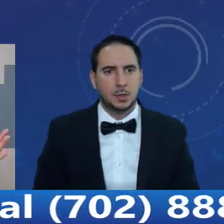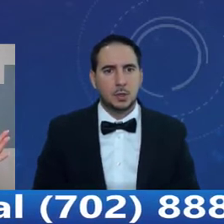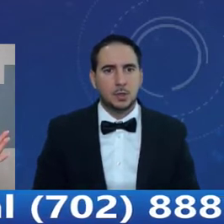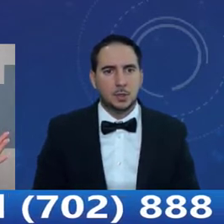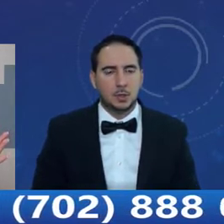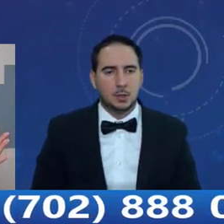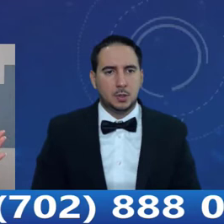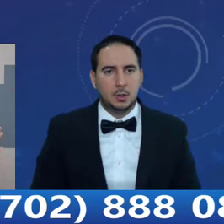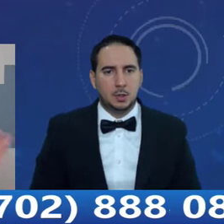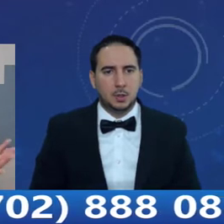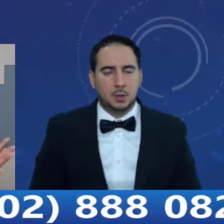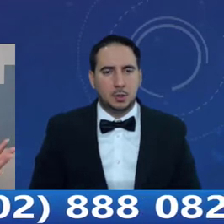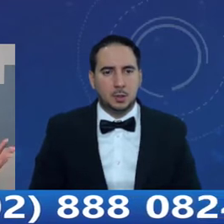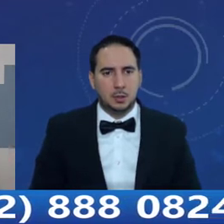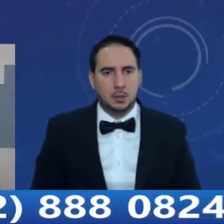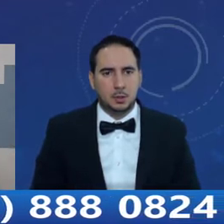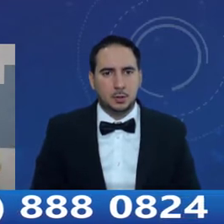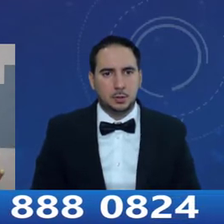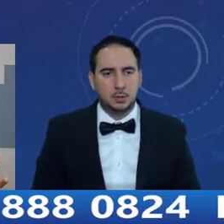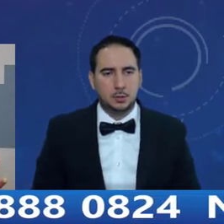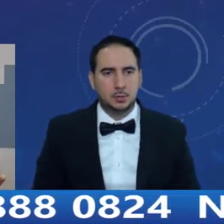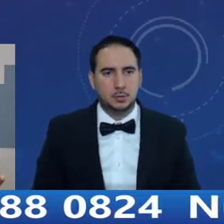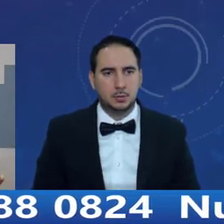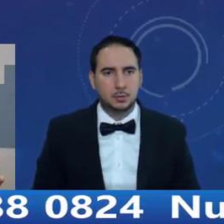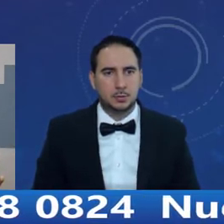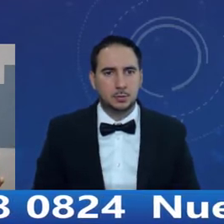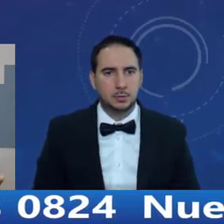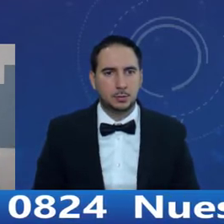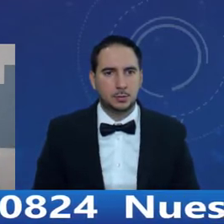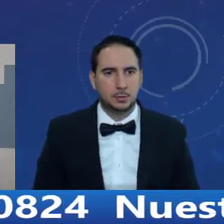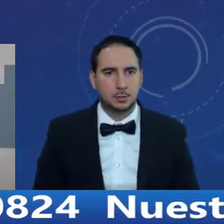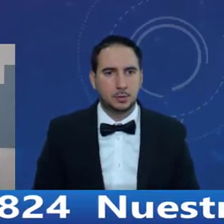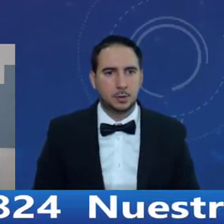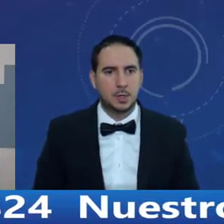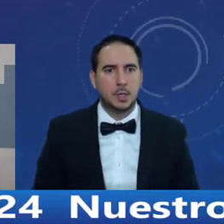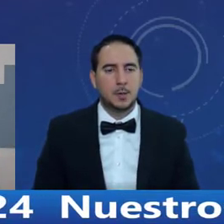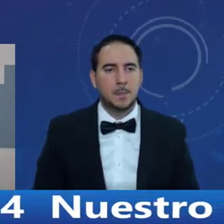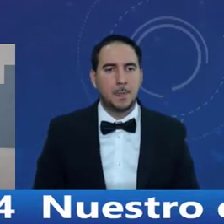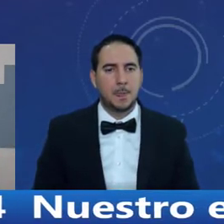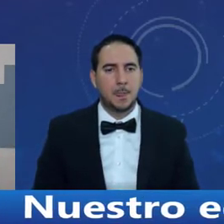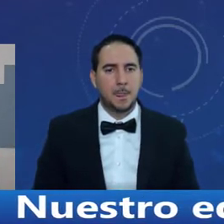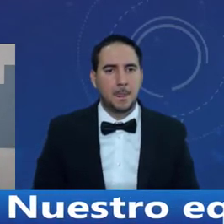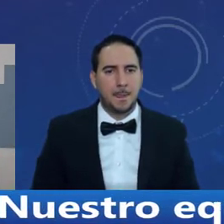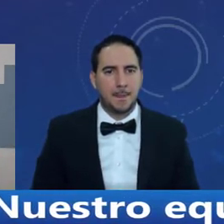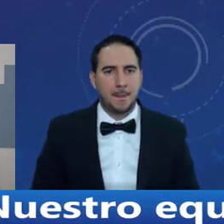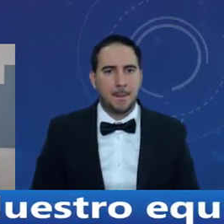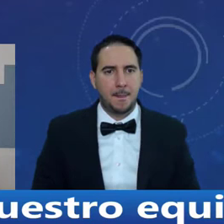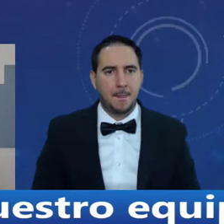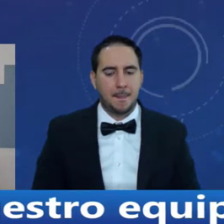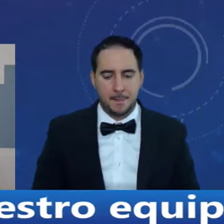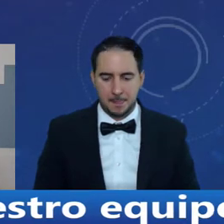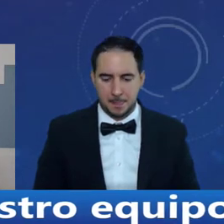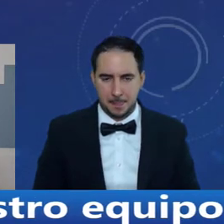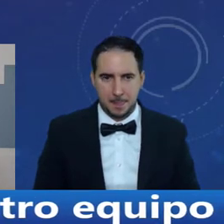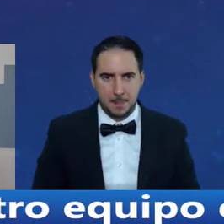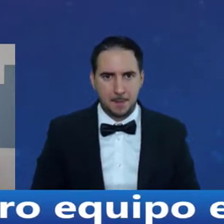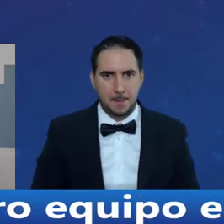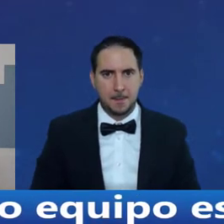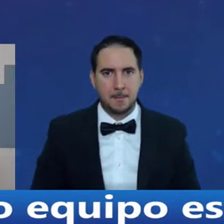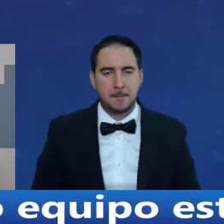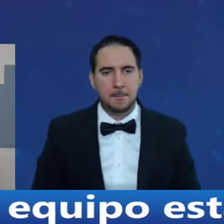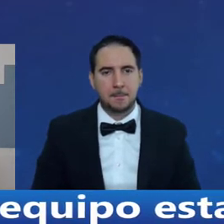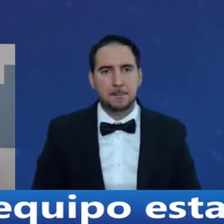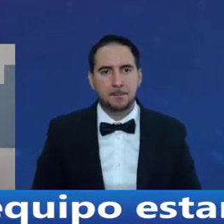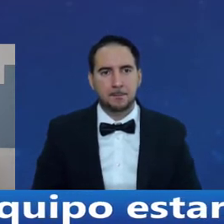Y eso es lo único que tienes que hacer si vienes de otro estado y ya tienes una licencia. Si de pronto vienes de estos estados que vamos a mostrar en la